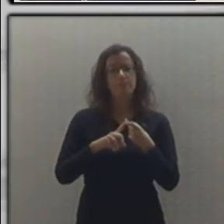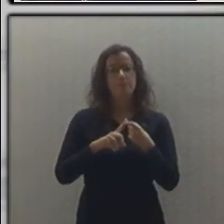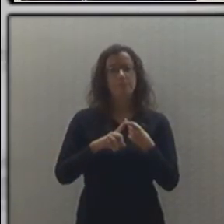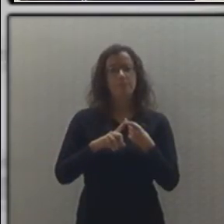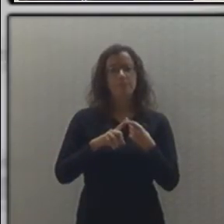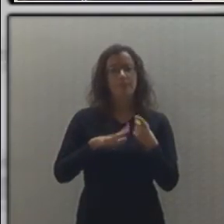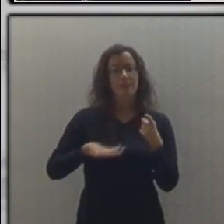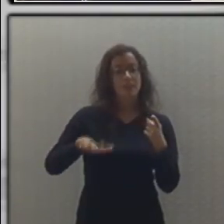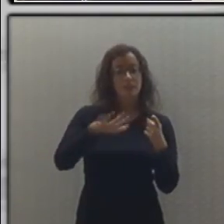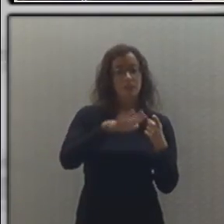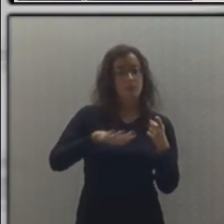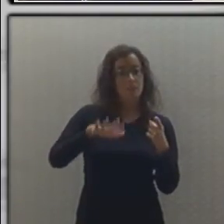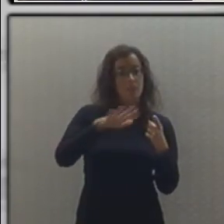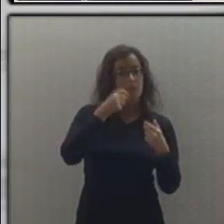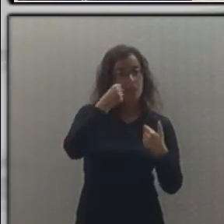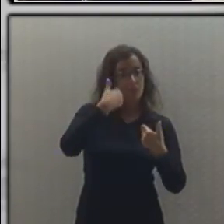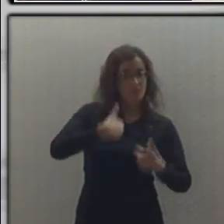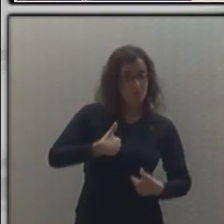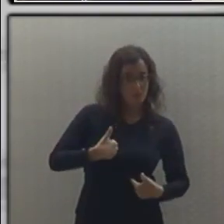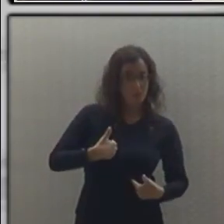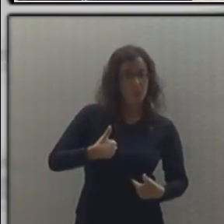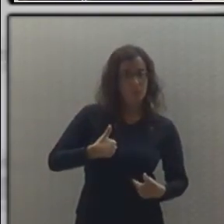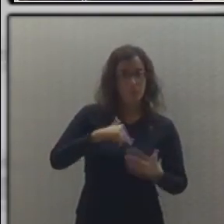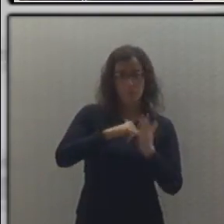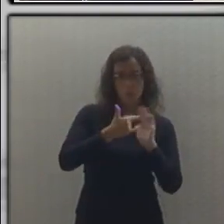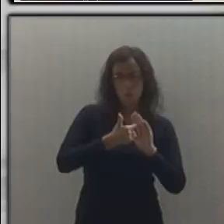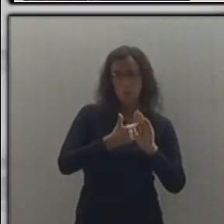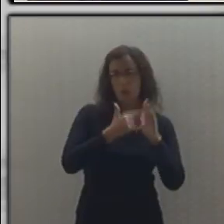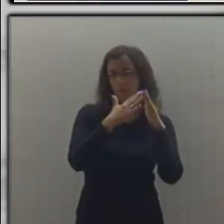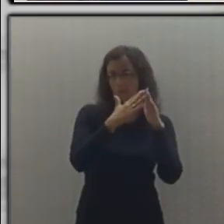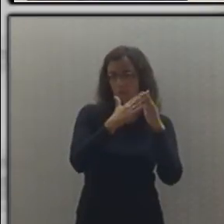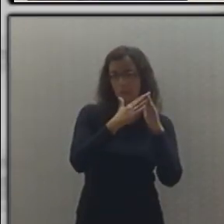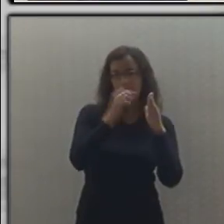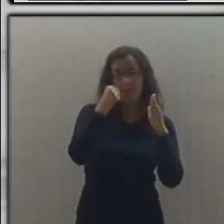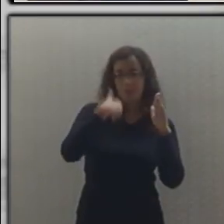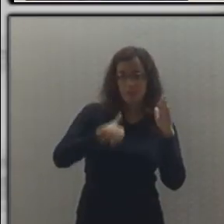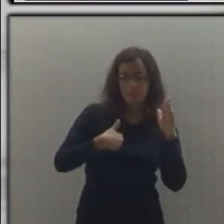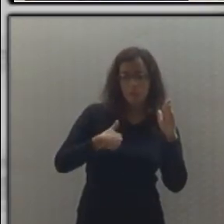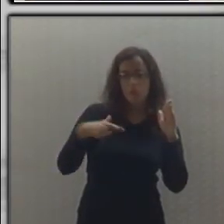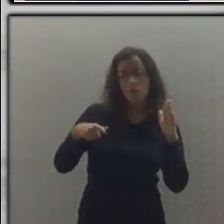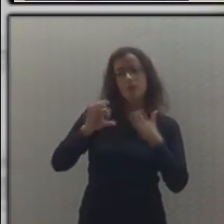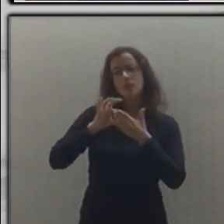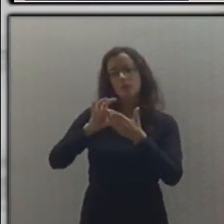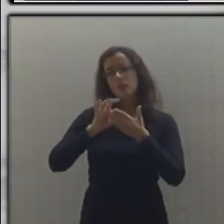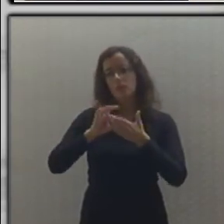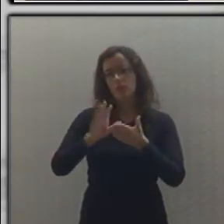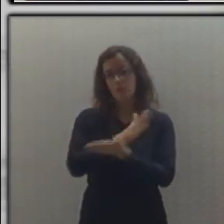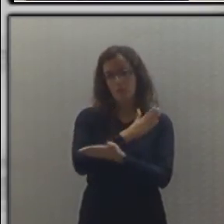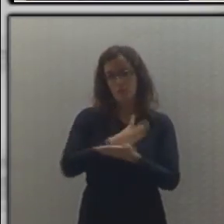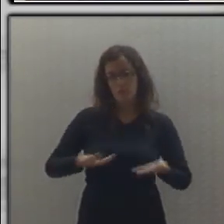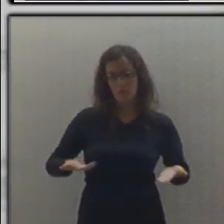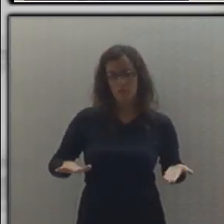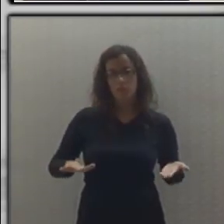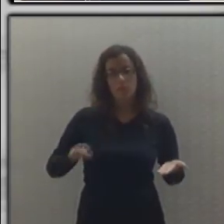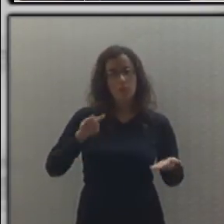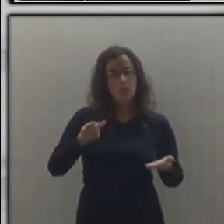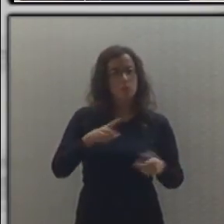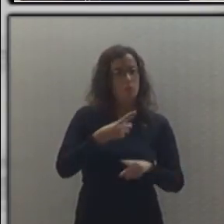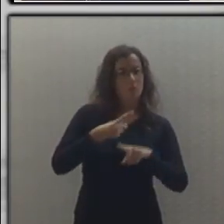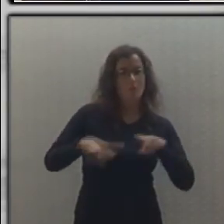el espacio físico, la arquitectura, es decir, la vivienda, de los servicios. Esta es la gran diferencia con los